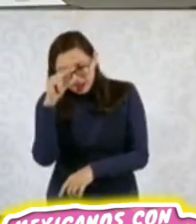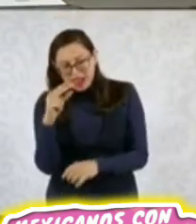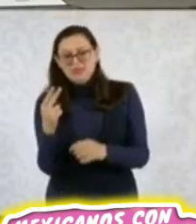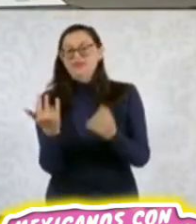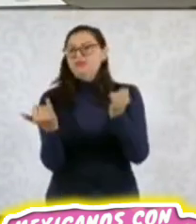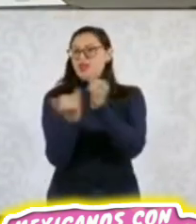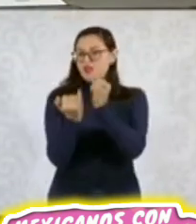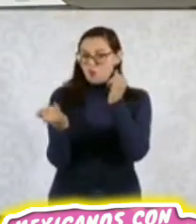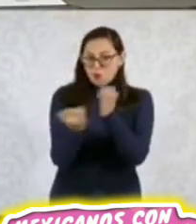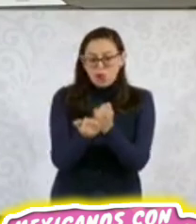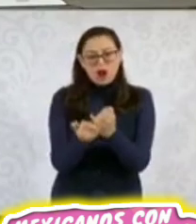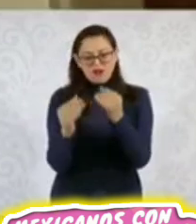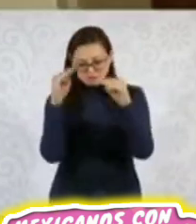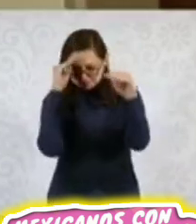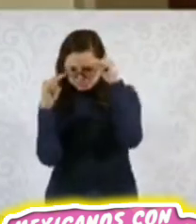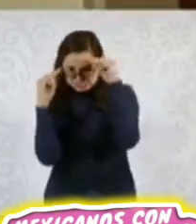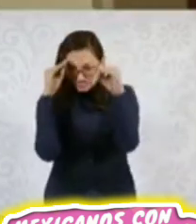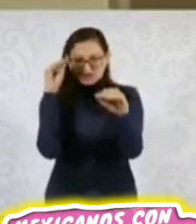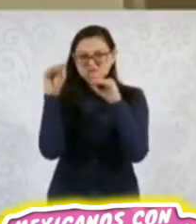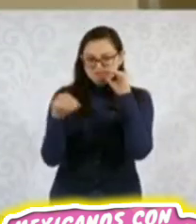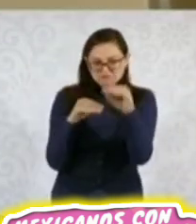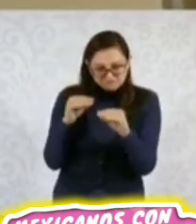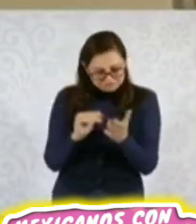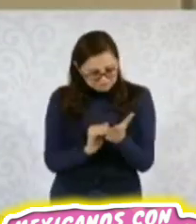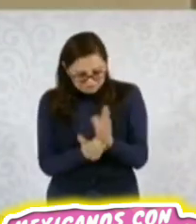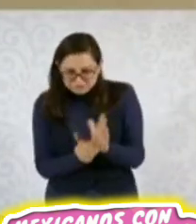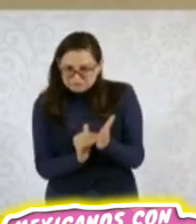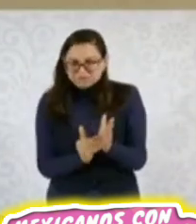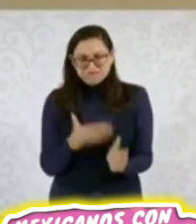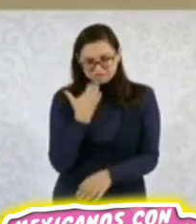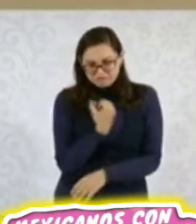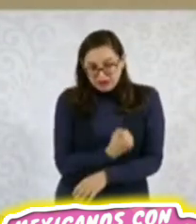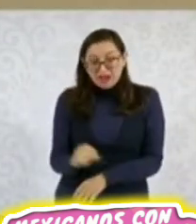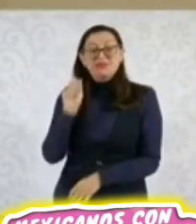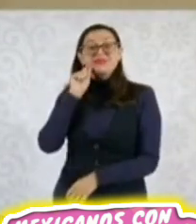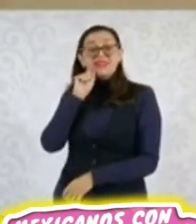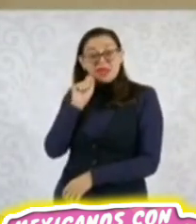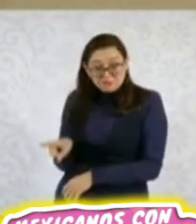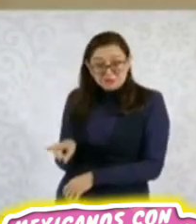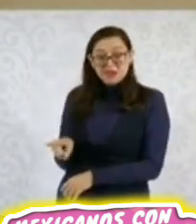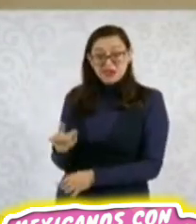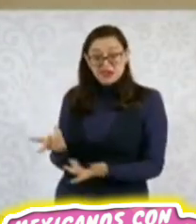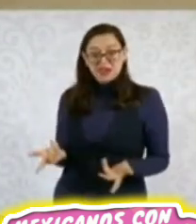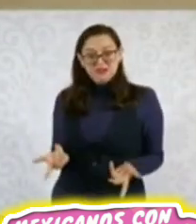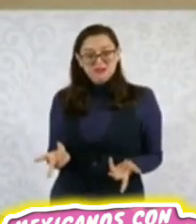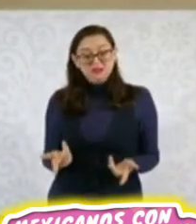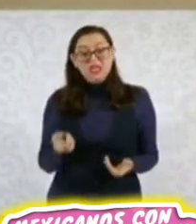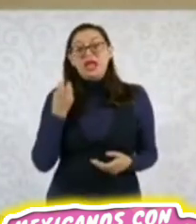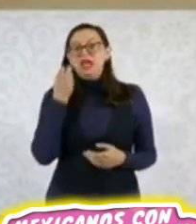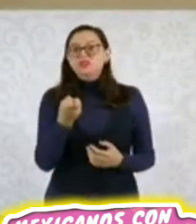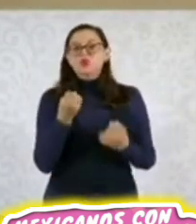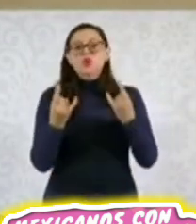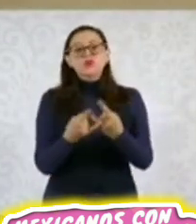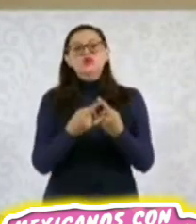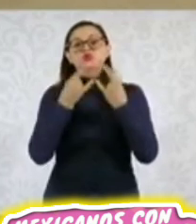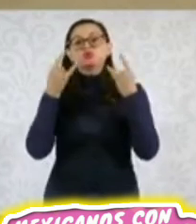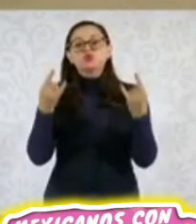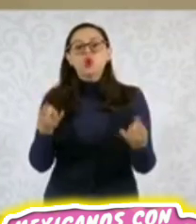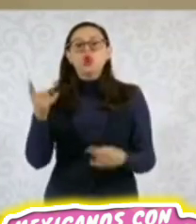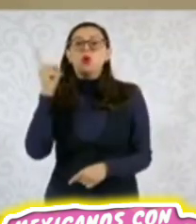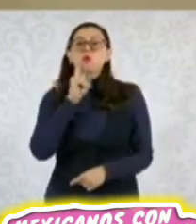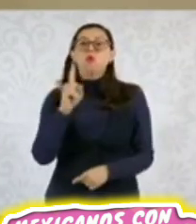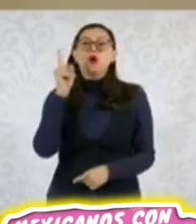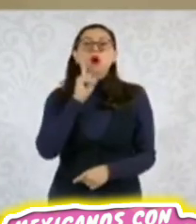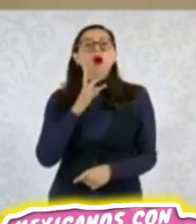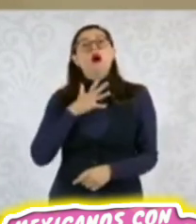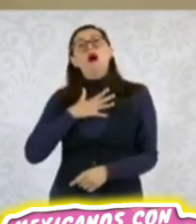También estuvo planeando, pensando. Es por ello que cuando hablemos de historia de las mujeres, va a ser muy importante que les